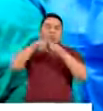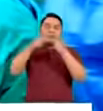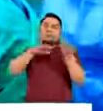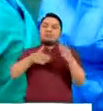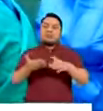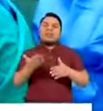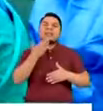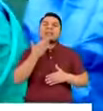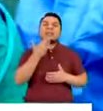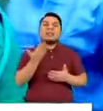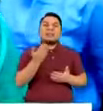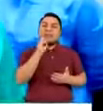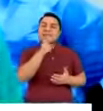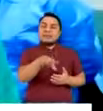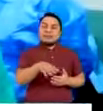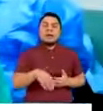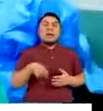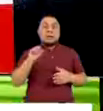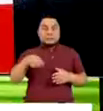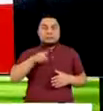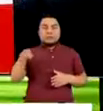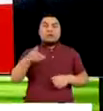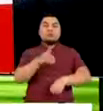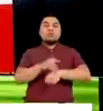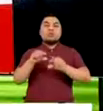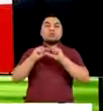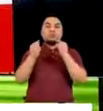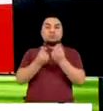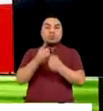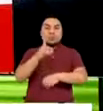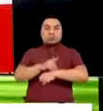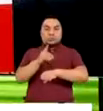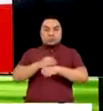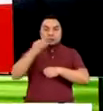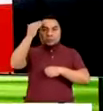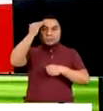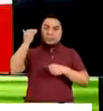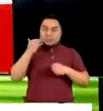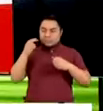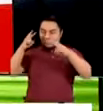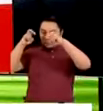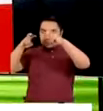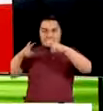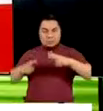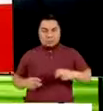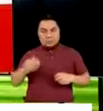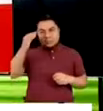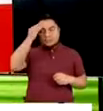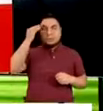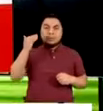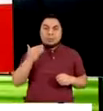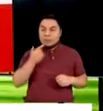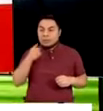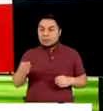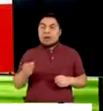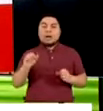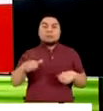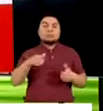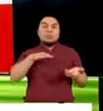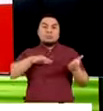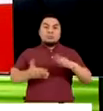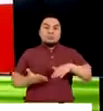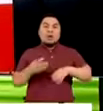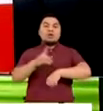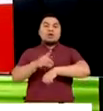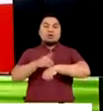donación? Se hace a través de una junta médica que participa un neurólogo neurocirujano, el médico tratante y el director